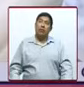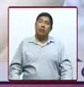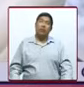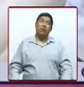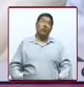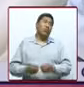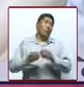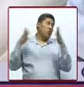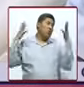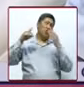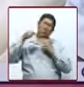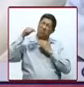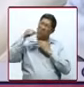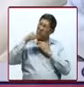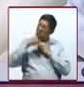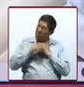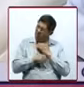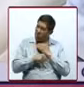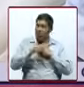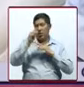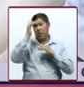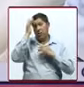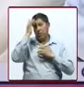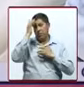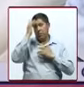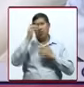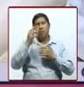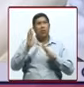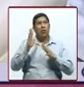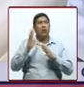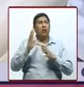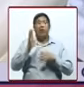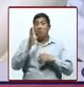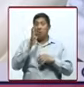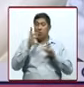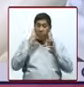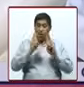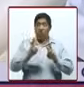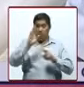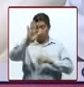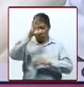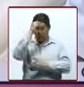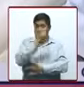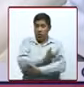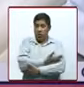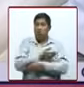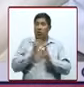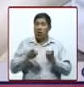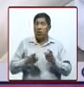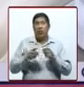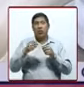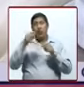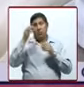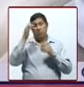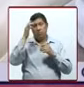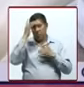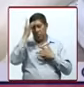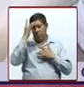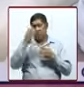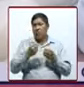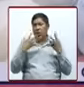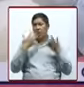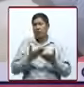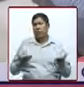Es muy complicado como mamá ver que tu hijo padece de tantas